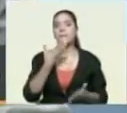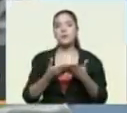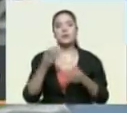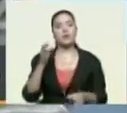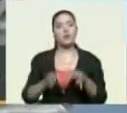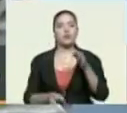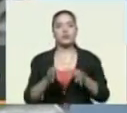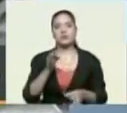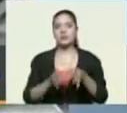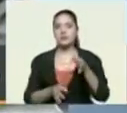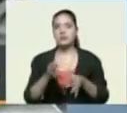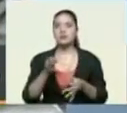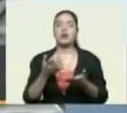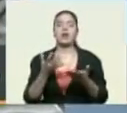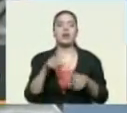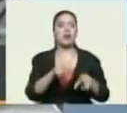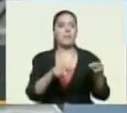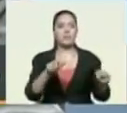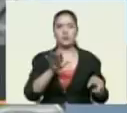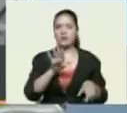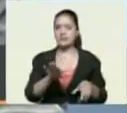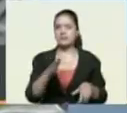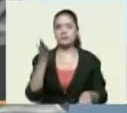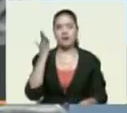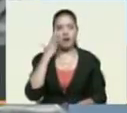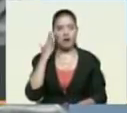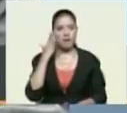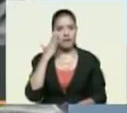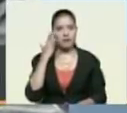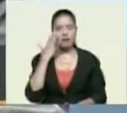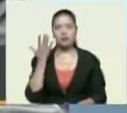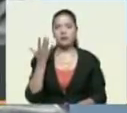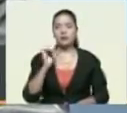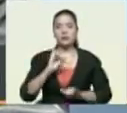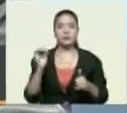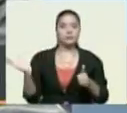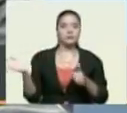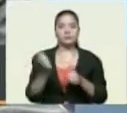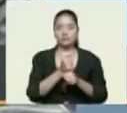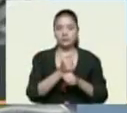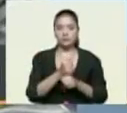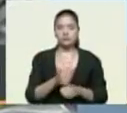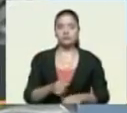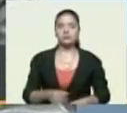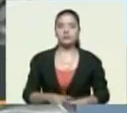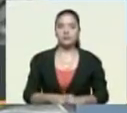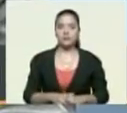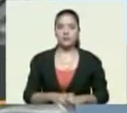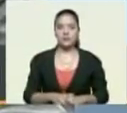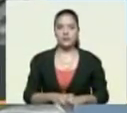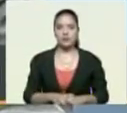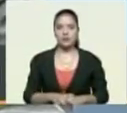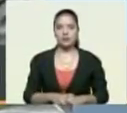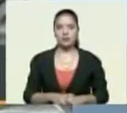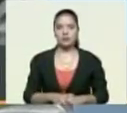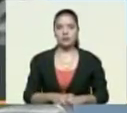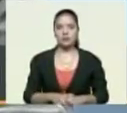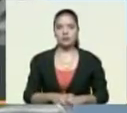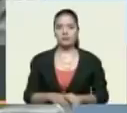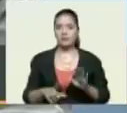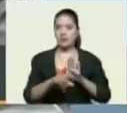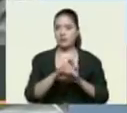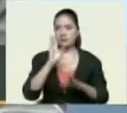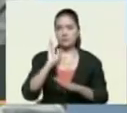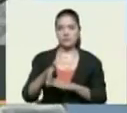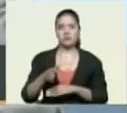justicia, donde quien delinca de esta manera sabe que lo va a alcanzar el peso de la ley.